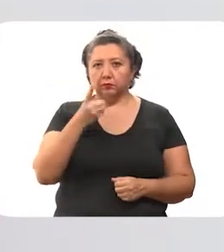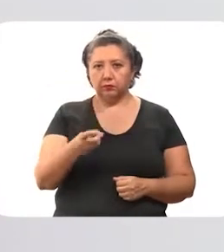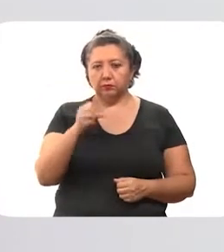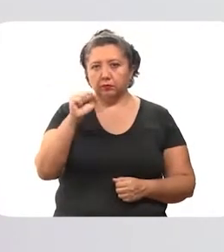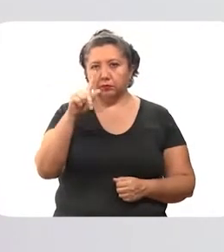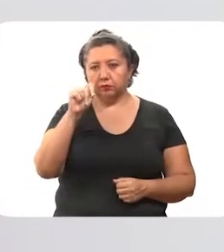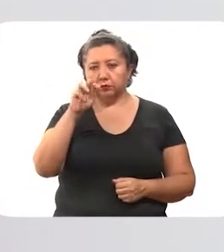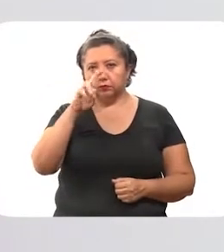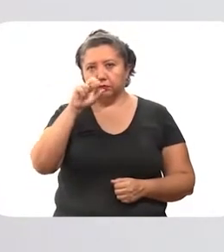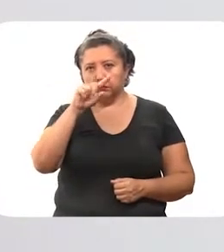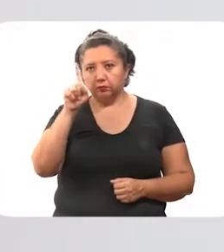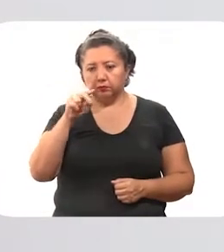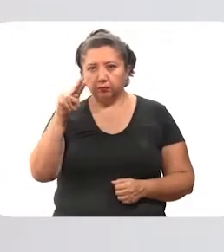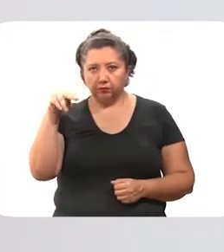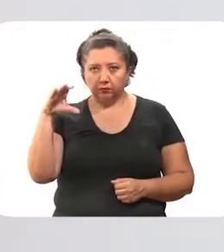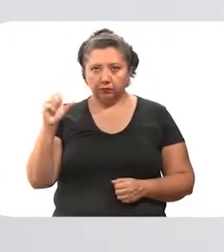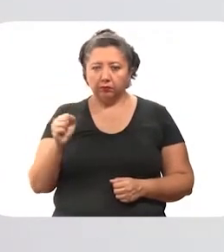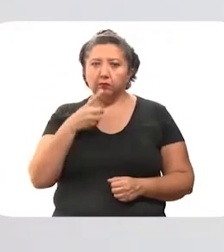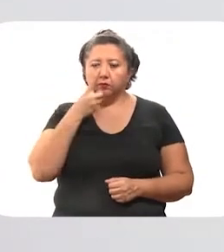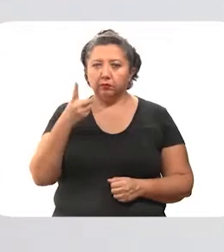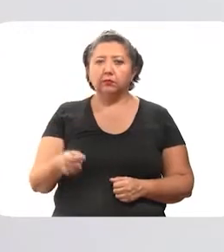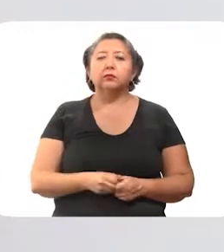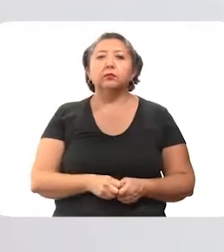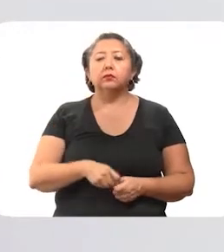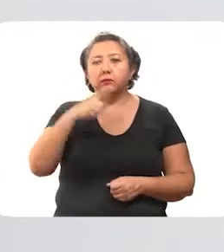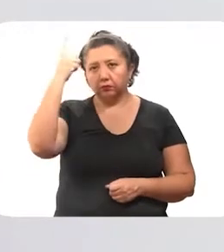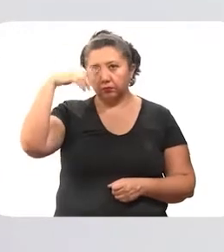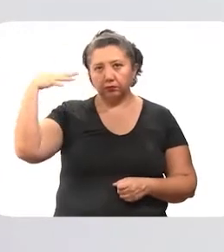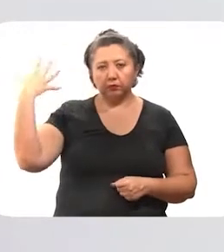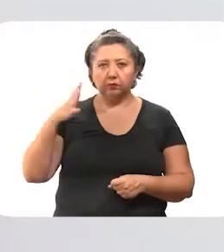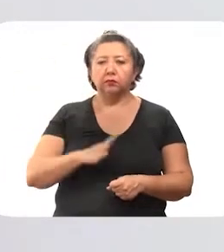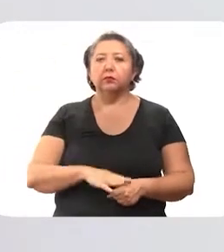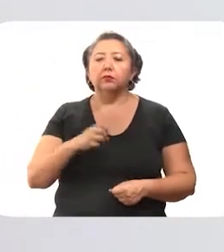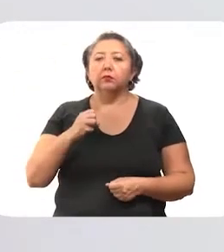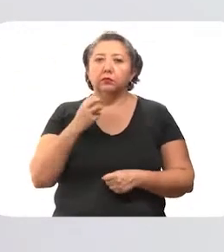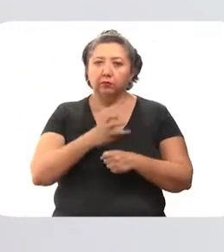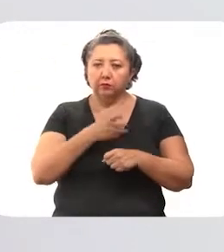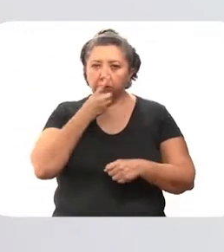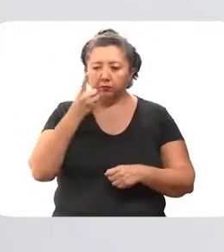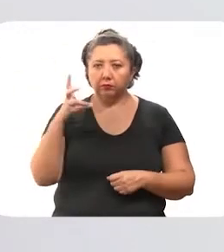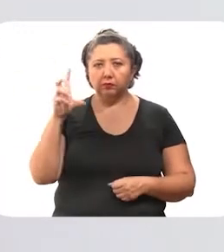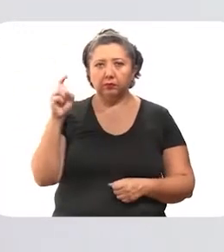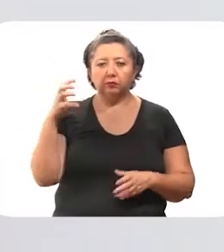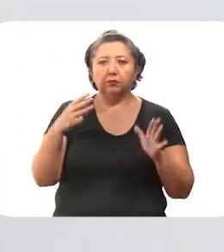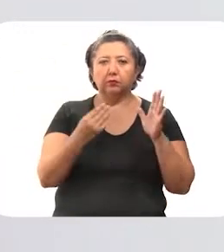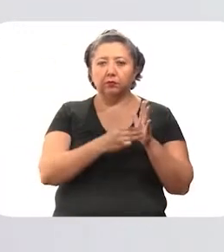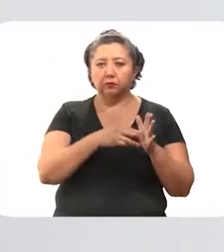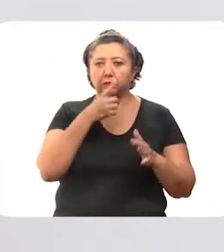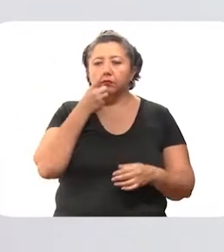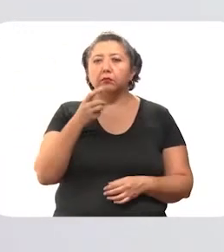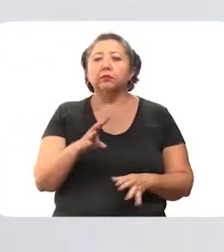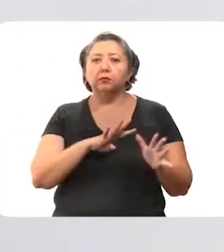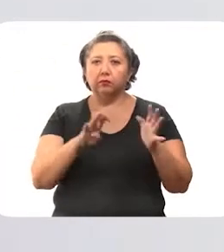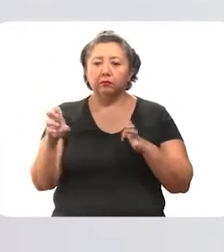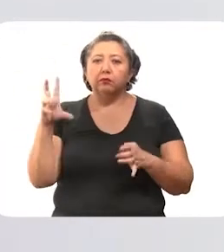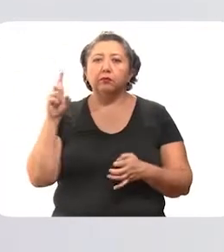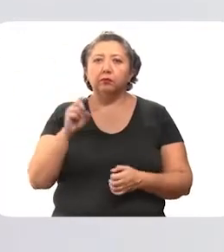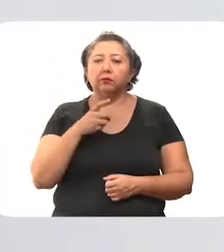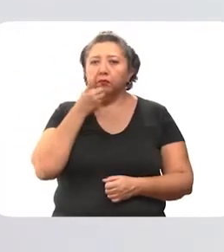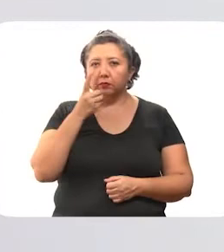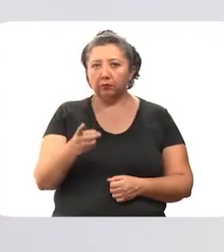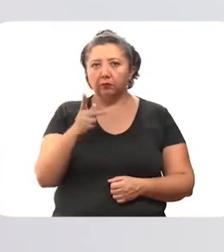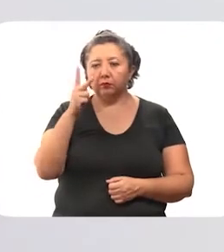farmacéutica AstraZeneca y corresponden a las dosis de refuerzo para adultos mayores, y los 33.930 restantes son de